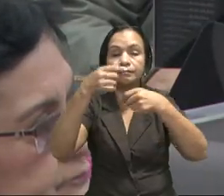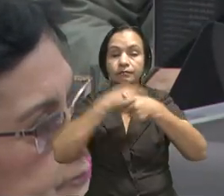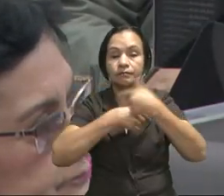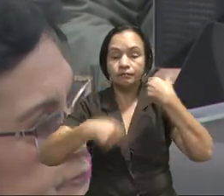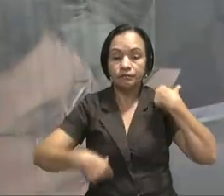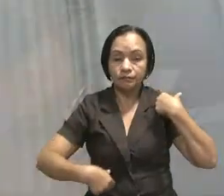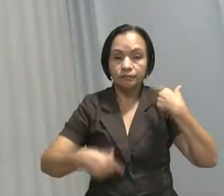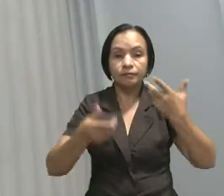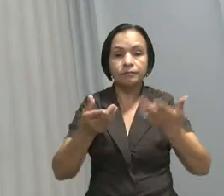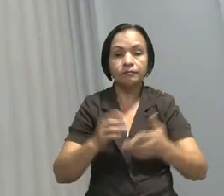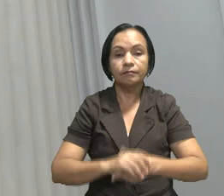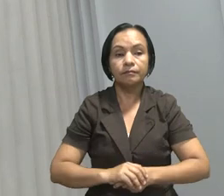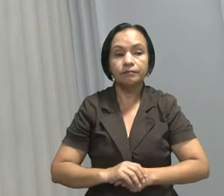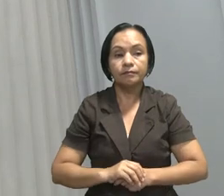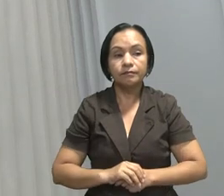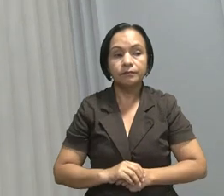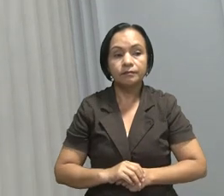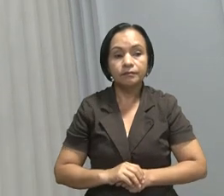presidente.